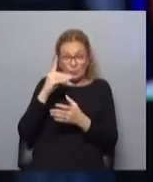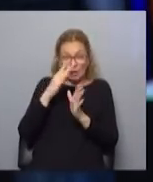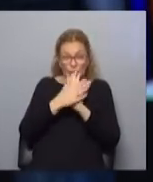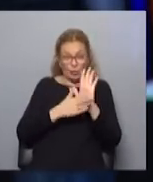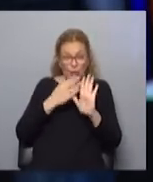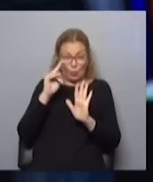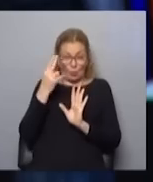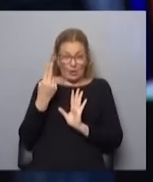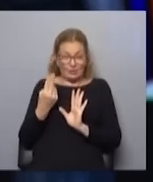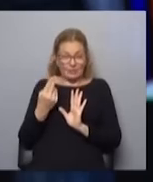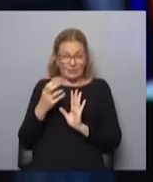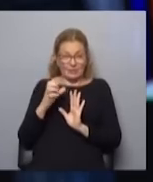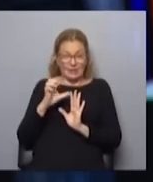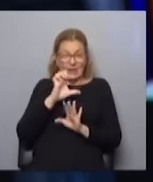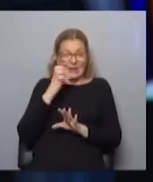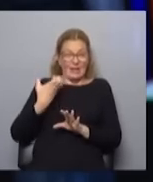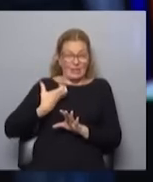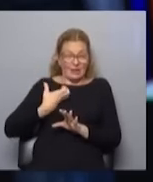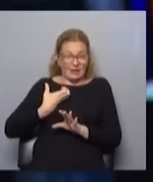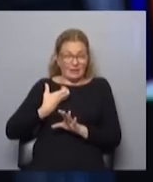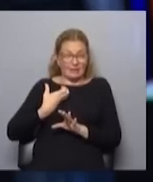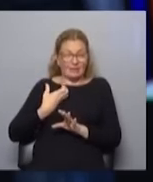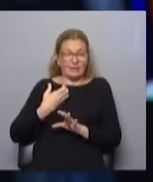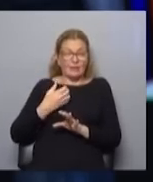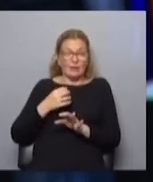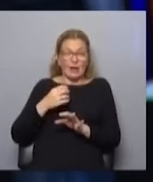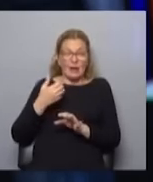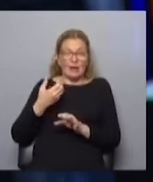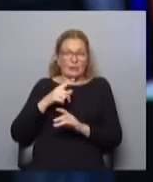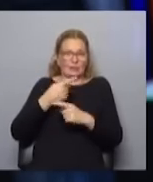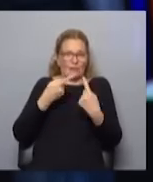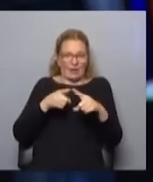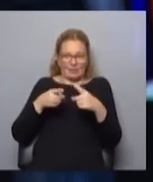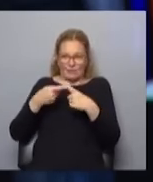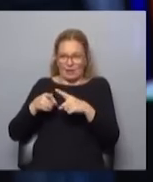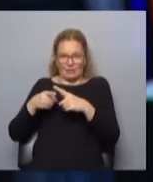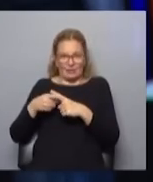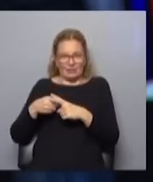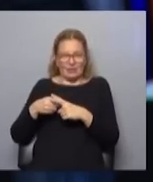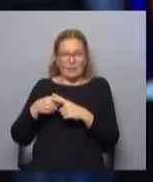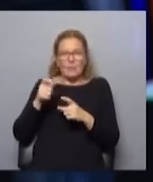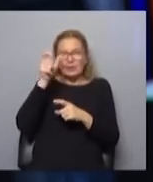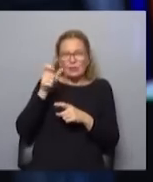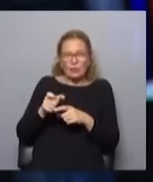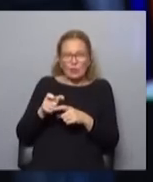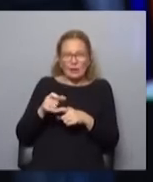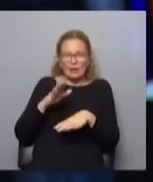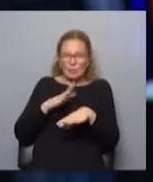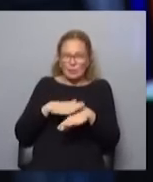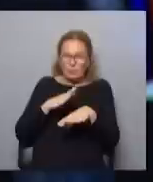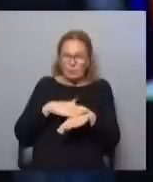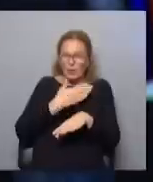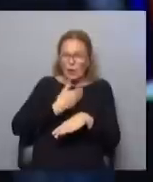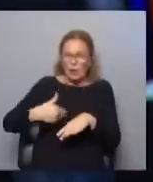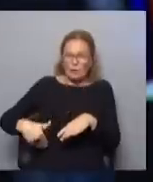tenemos ediles tenemos concejales alcaldes y tenemos gente que asumió responsabilidades del